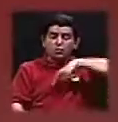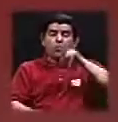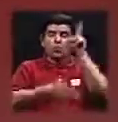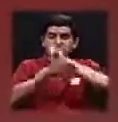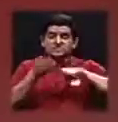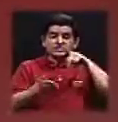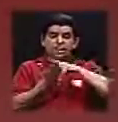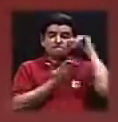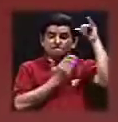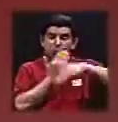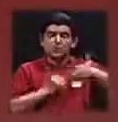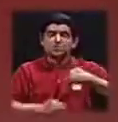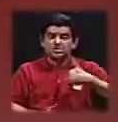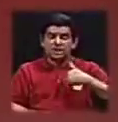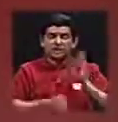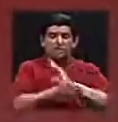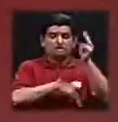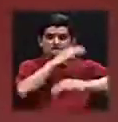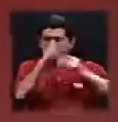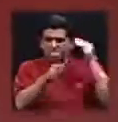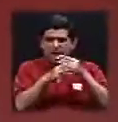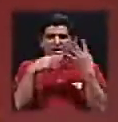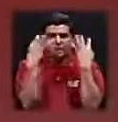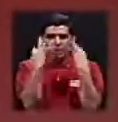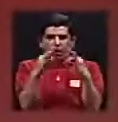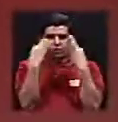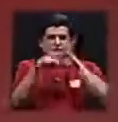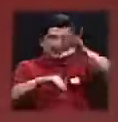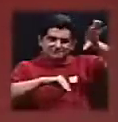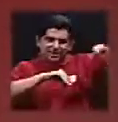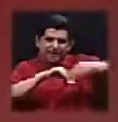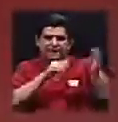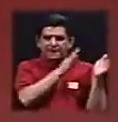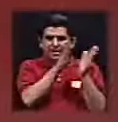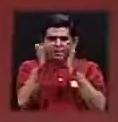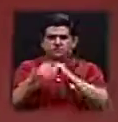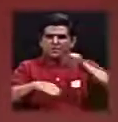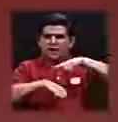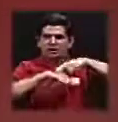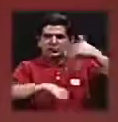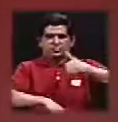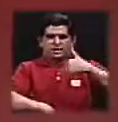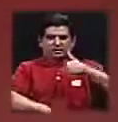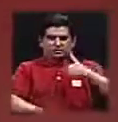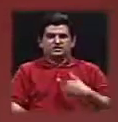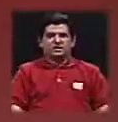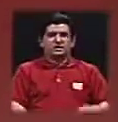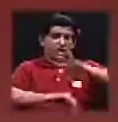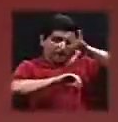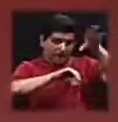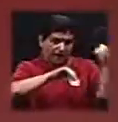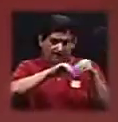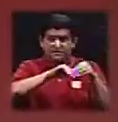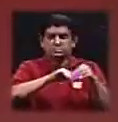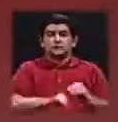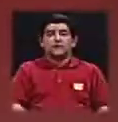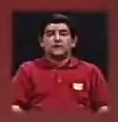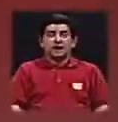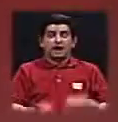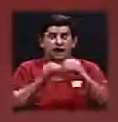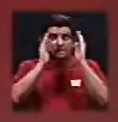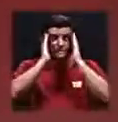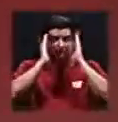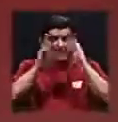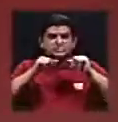con estos proyectos que se tienen con el Banco Mundial, va a buscar, adicionalmente a los planes que regularmente tenemos, darle una mayor